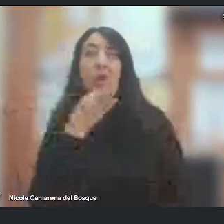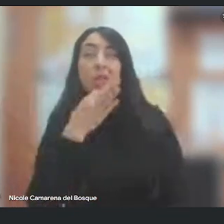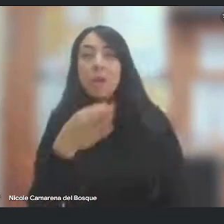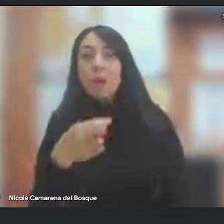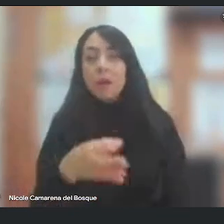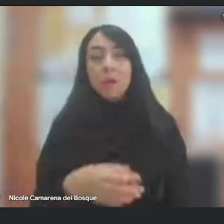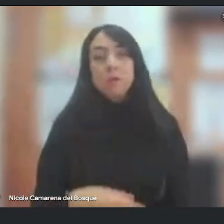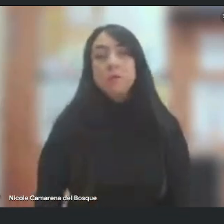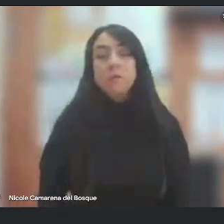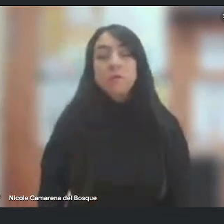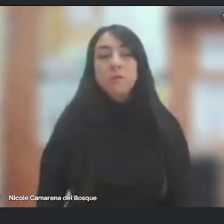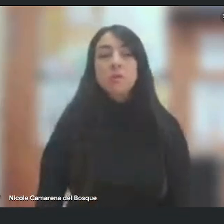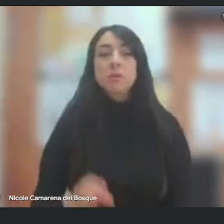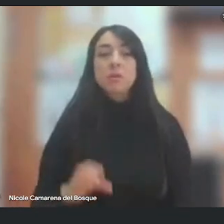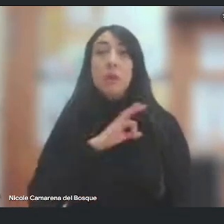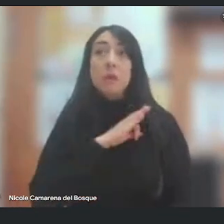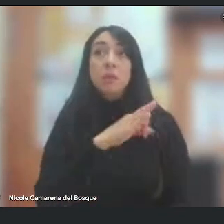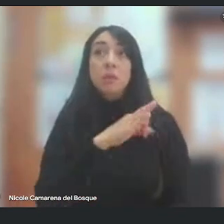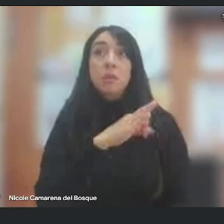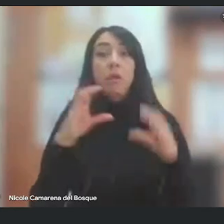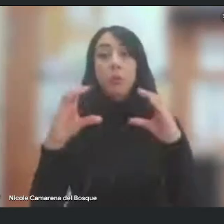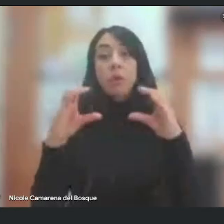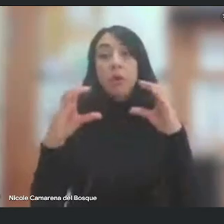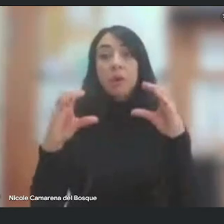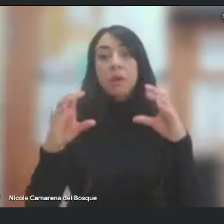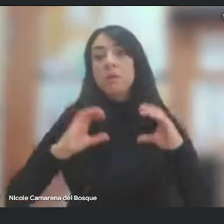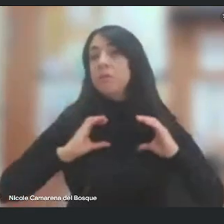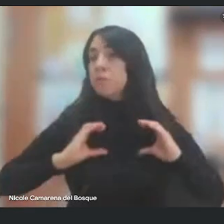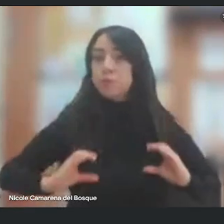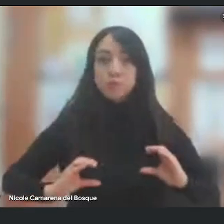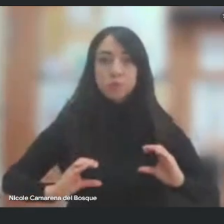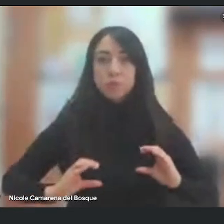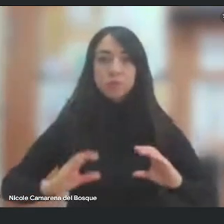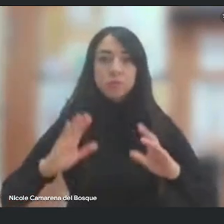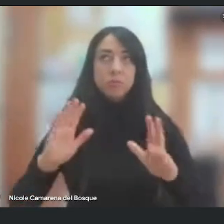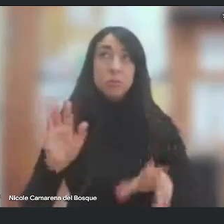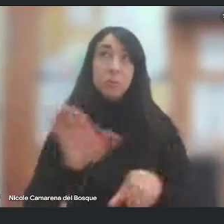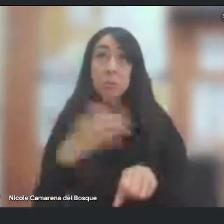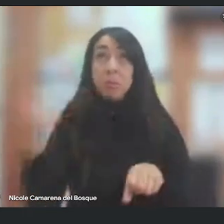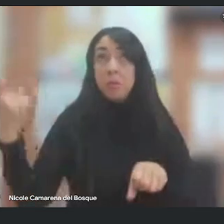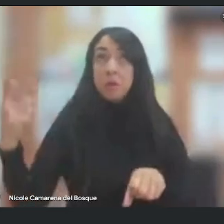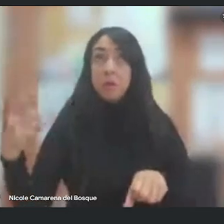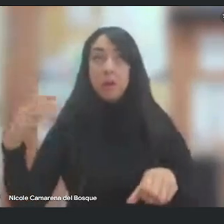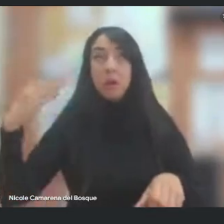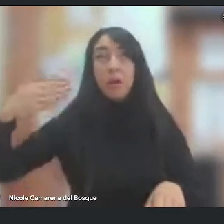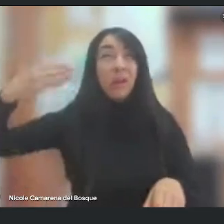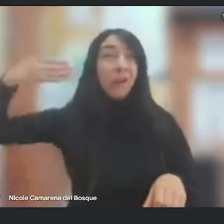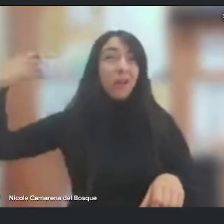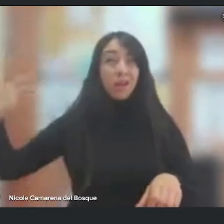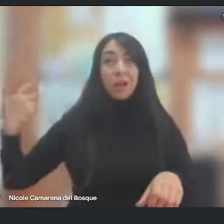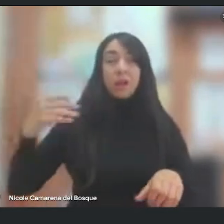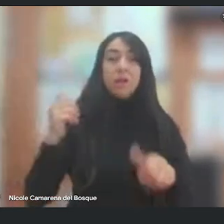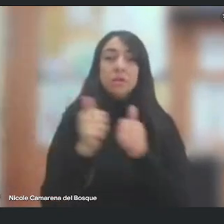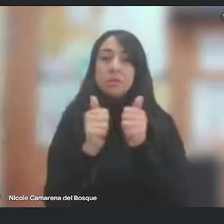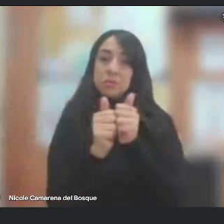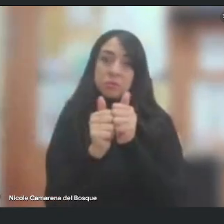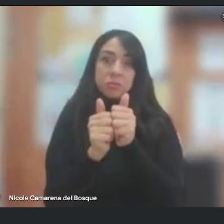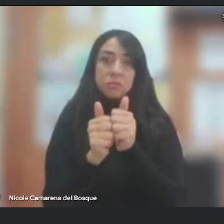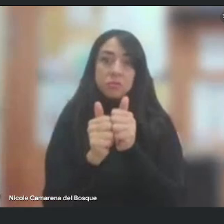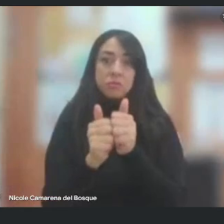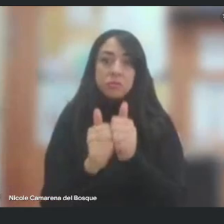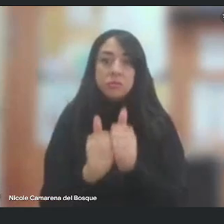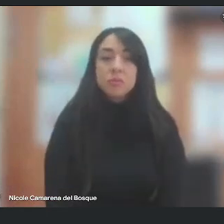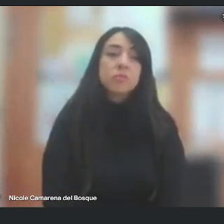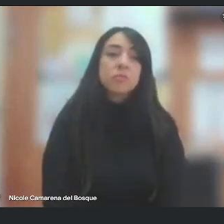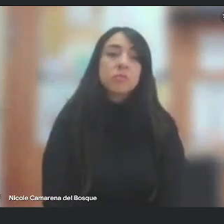de tiempo. Al contrario, le estamos dando herramientas a las personas para que decidan libremente cuándo, cómo y dónde